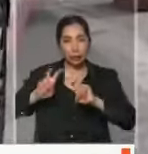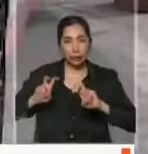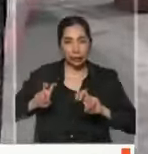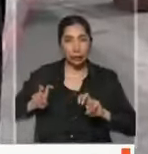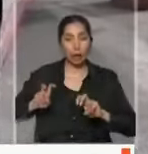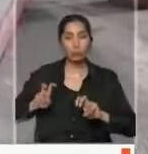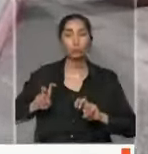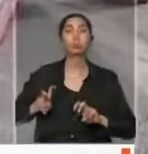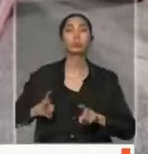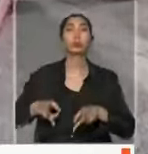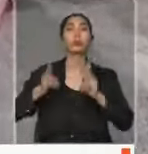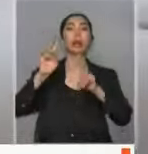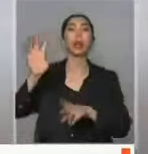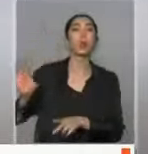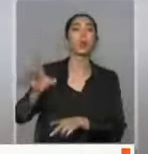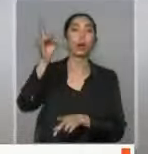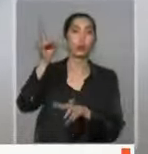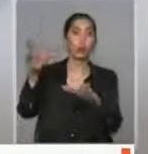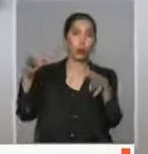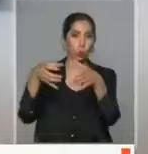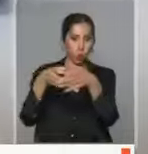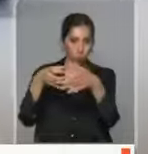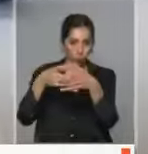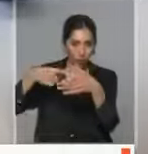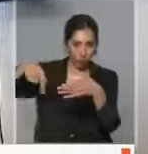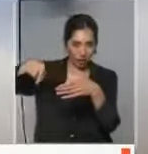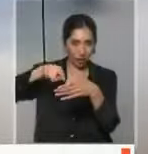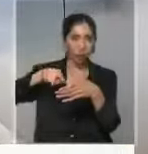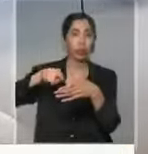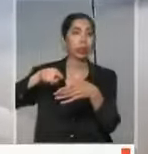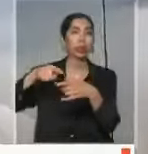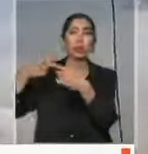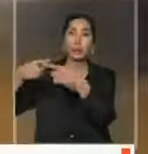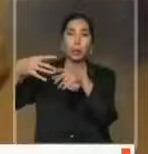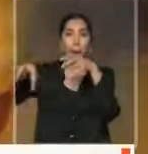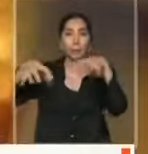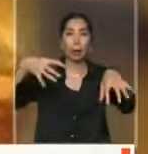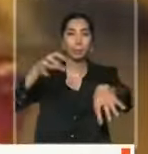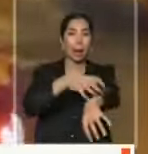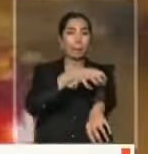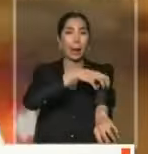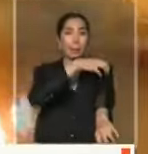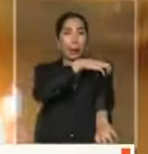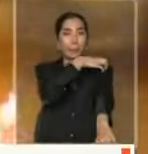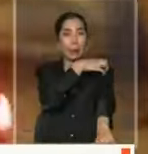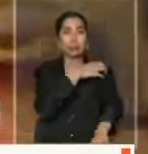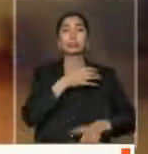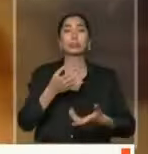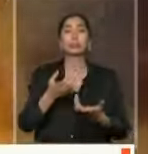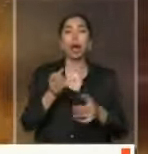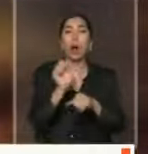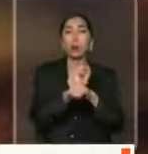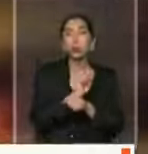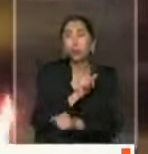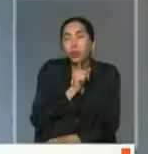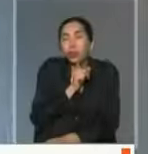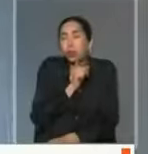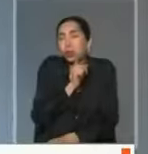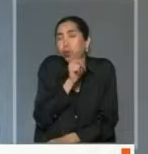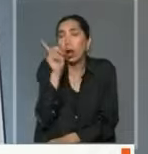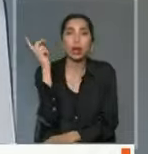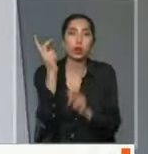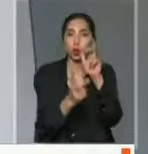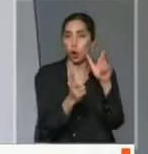a una organización criminal desplegada en distintas regiones del país. Robaban autos de alta gama, sin